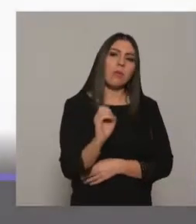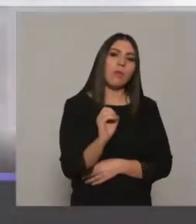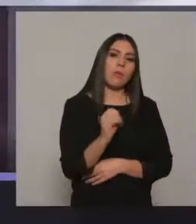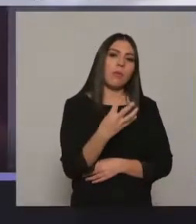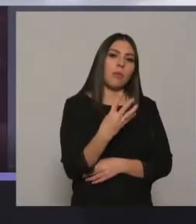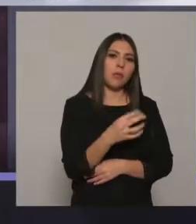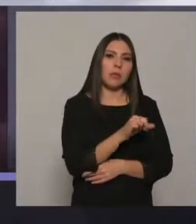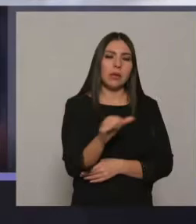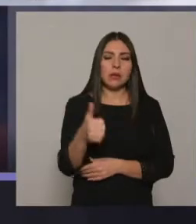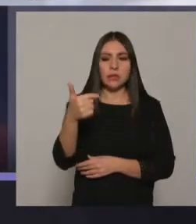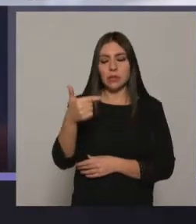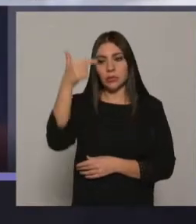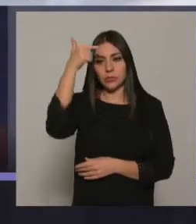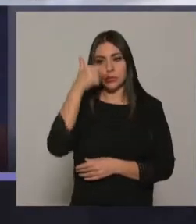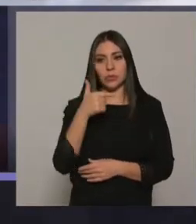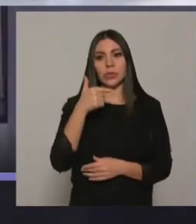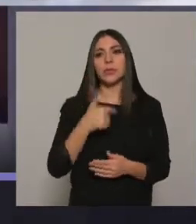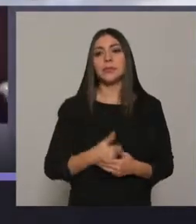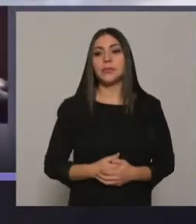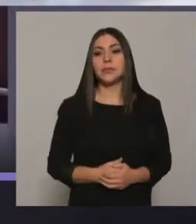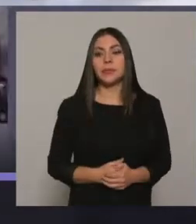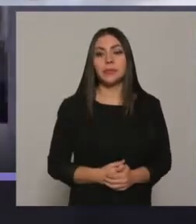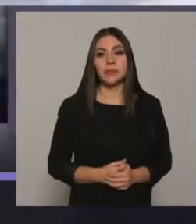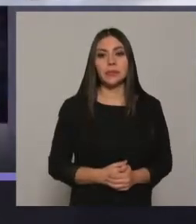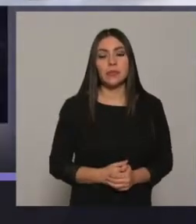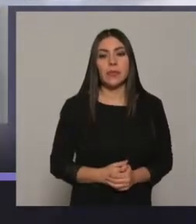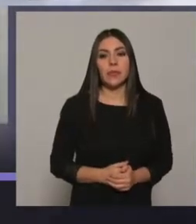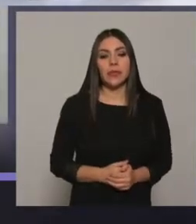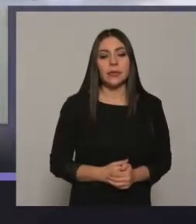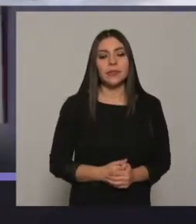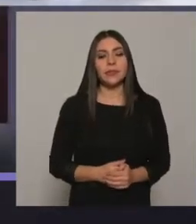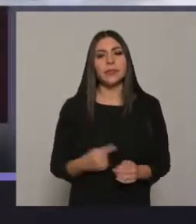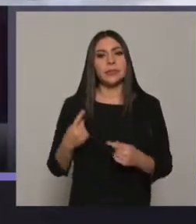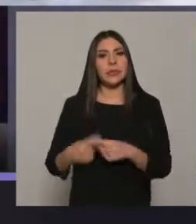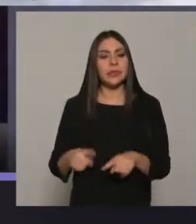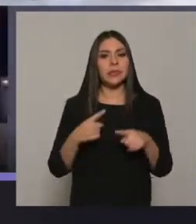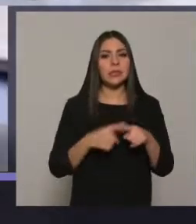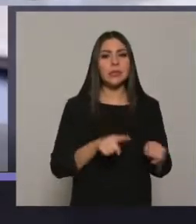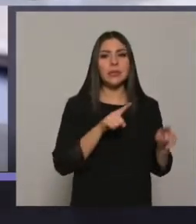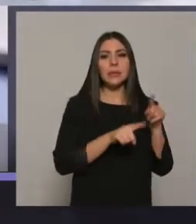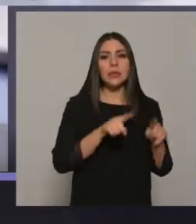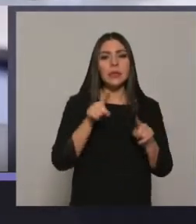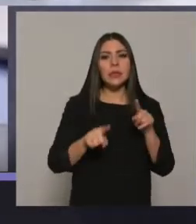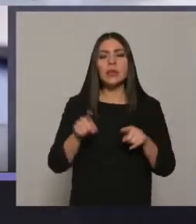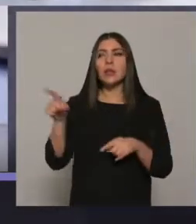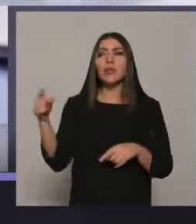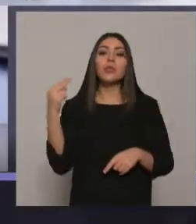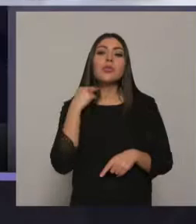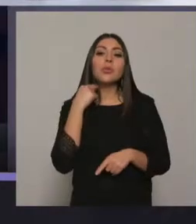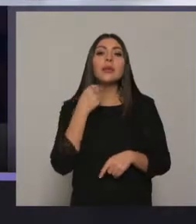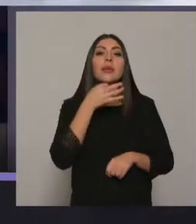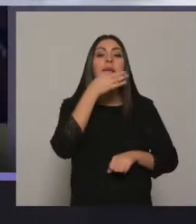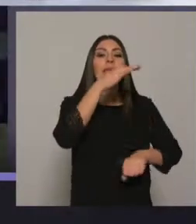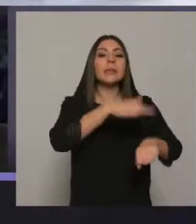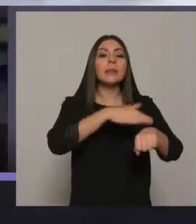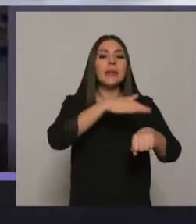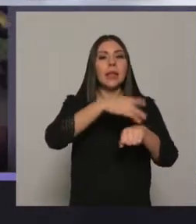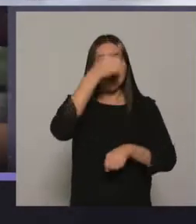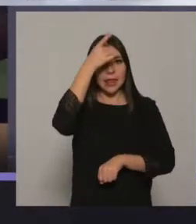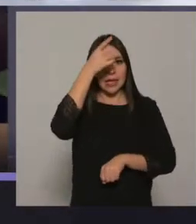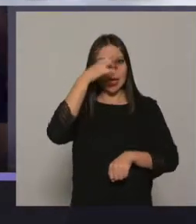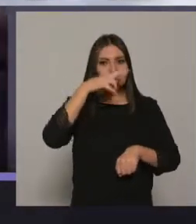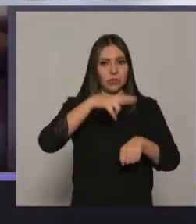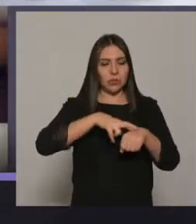a 7 de la noche. Y entonces cada notaría tiene que dar aviso a la Dirección General Jurídica del Gobierno de la